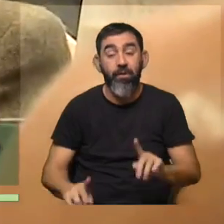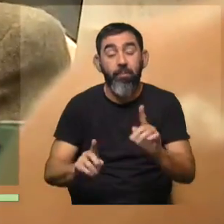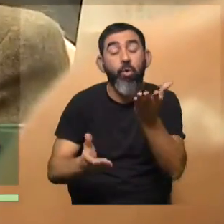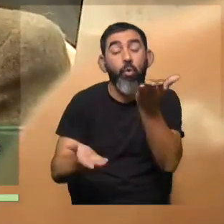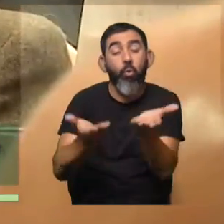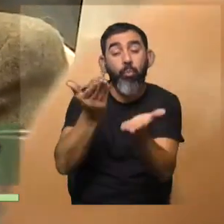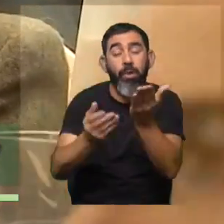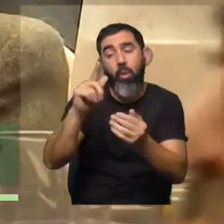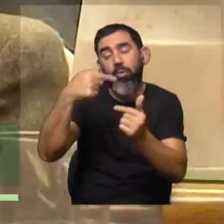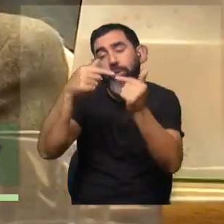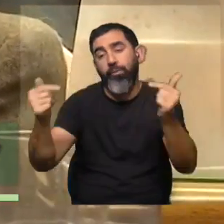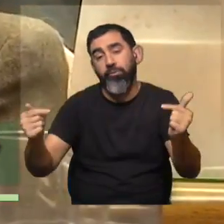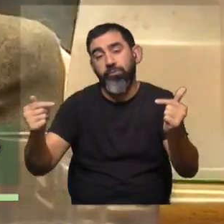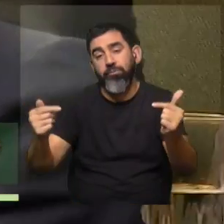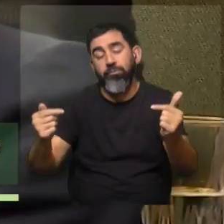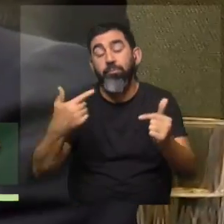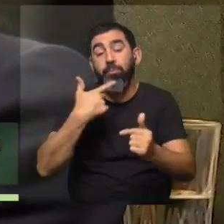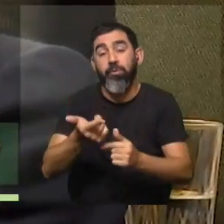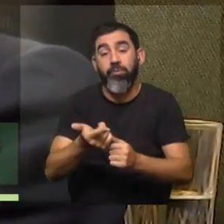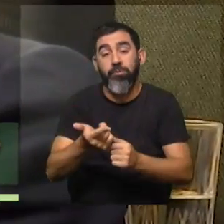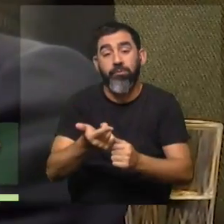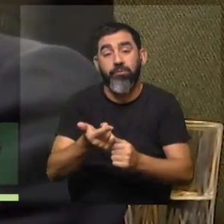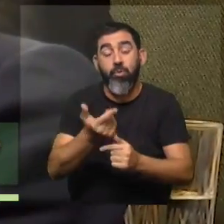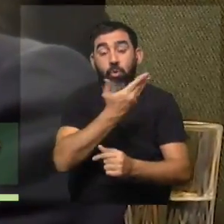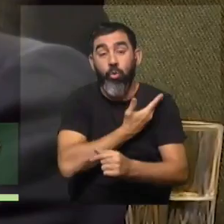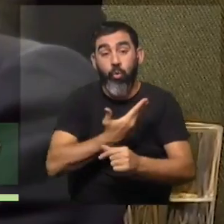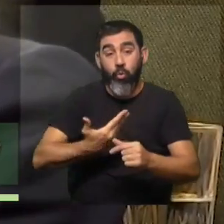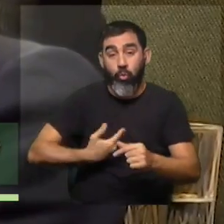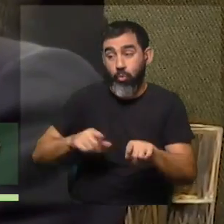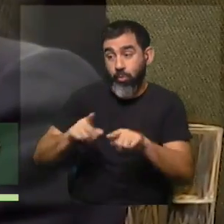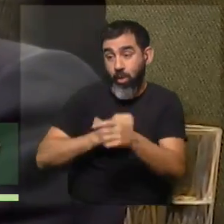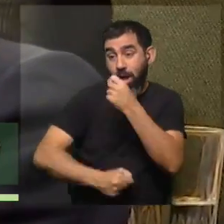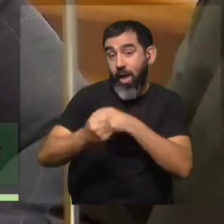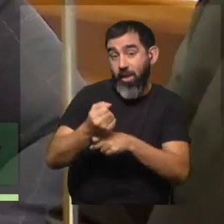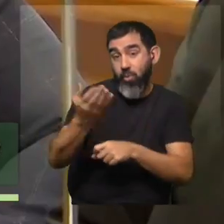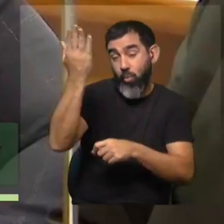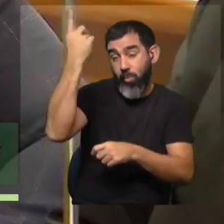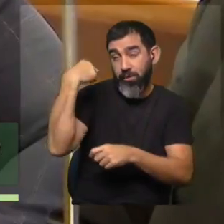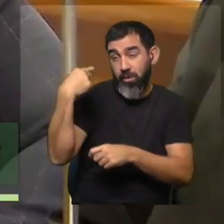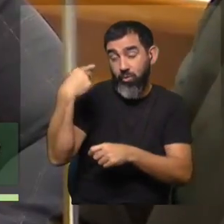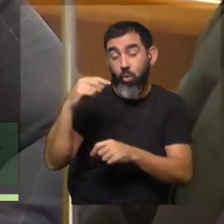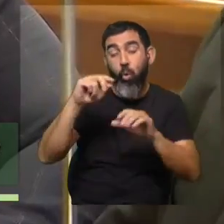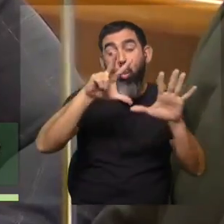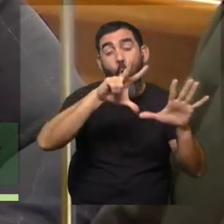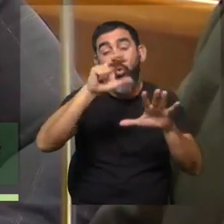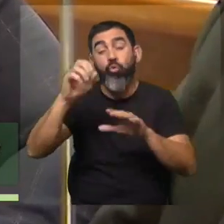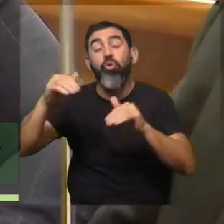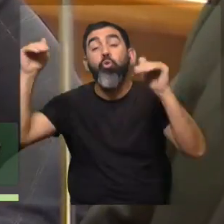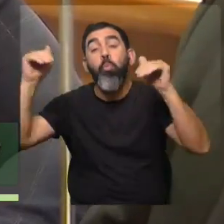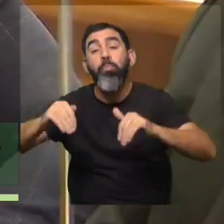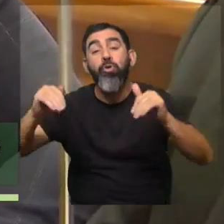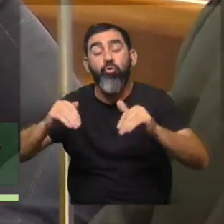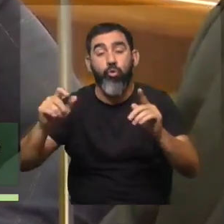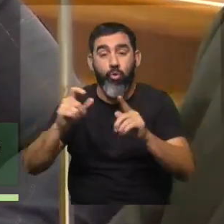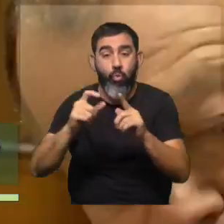compara con otras cosas o sea el propio gobierno el año pasado reasignó 800 millones de dólares